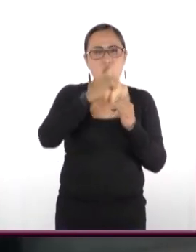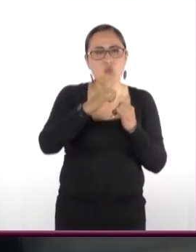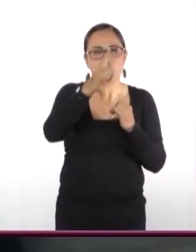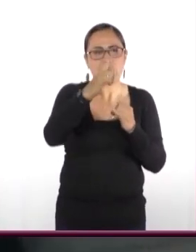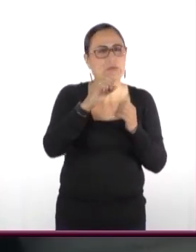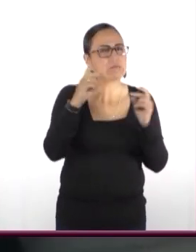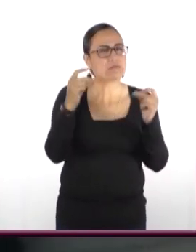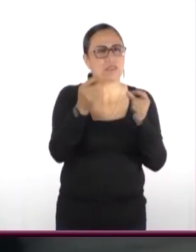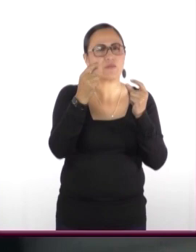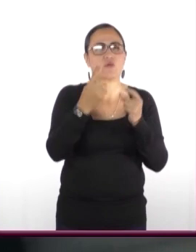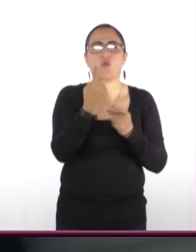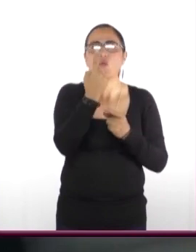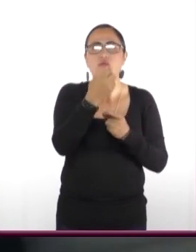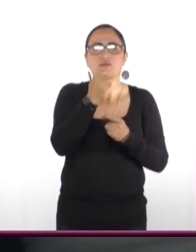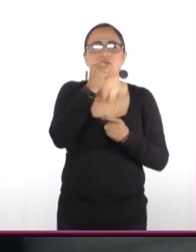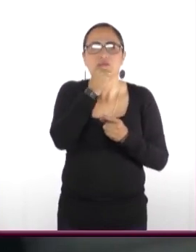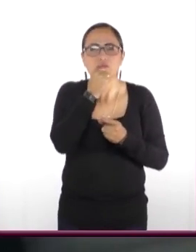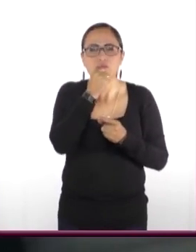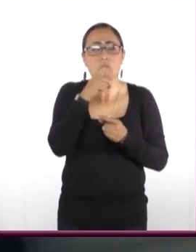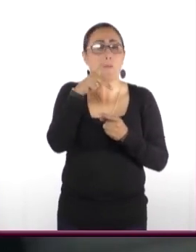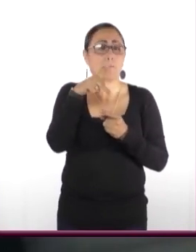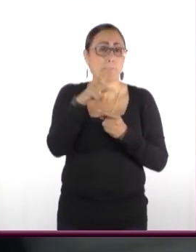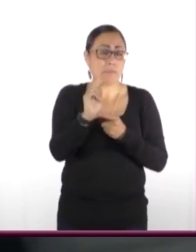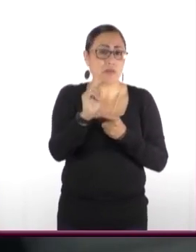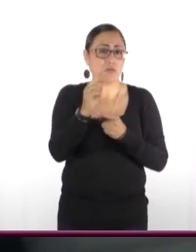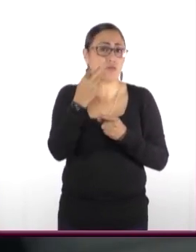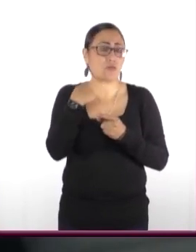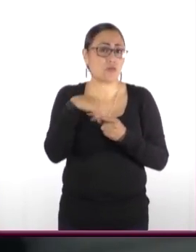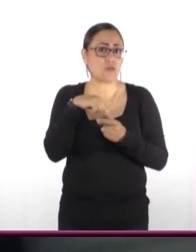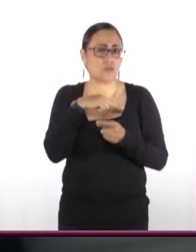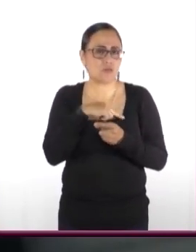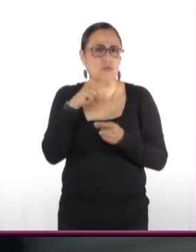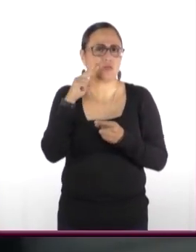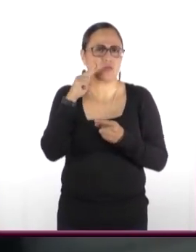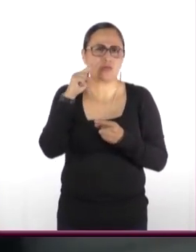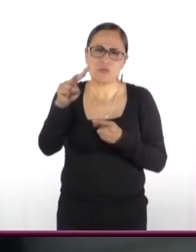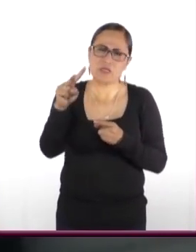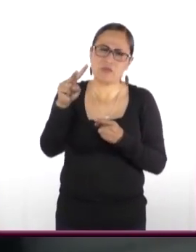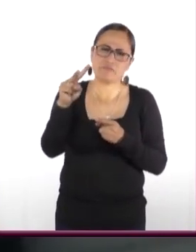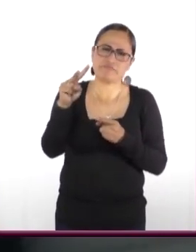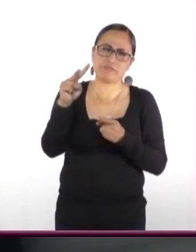hace un segundo. Pero lo que estamos viendo